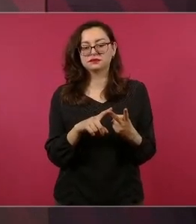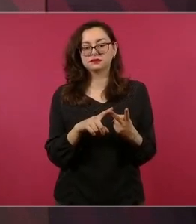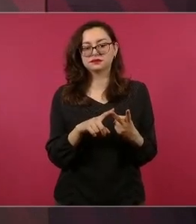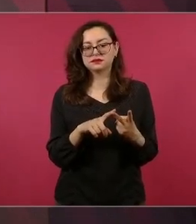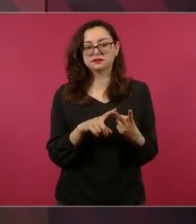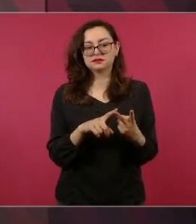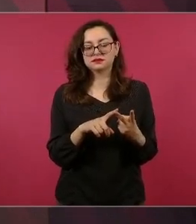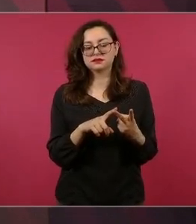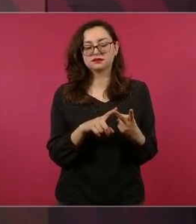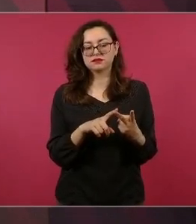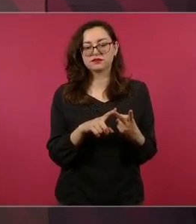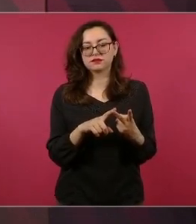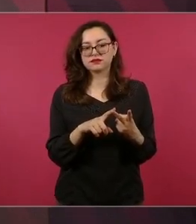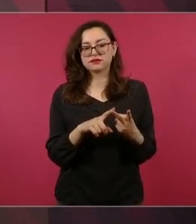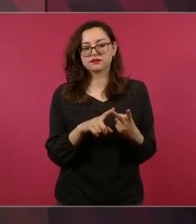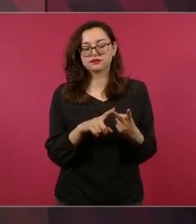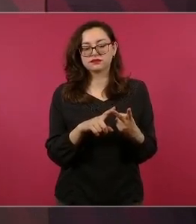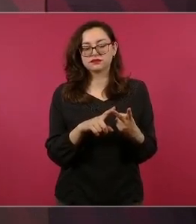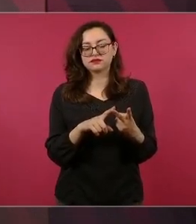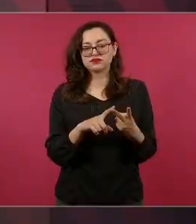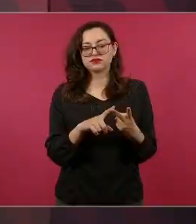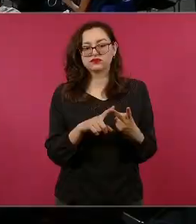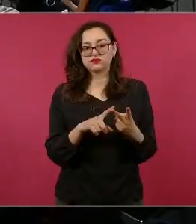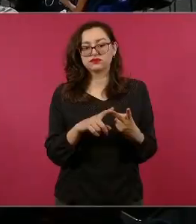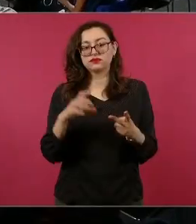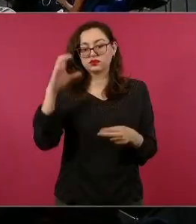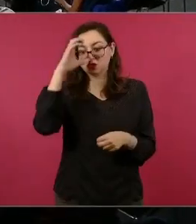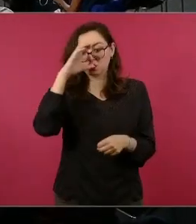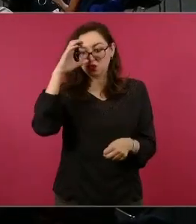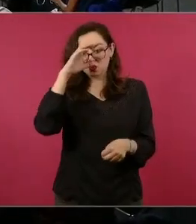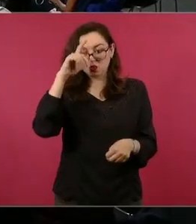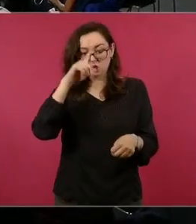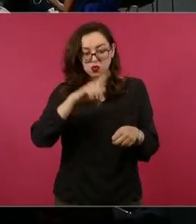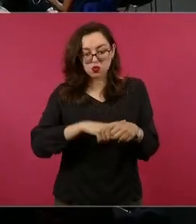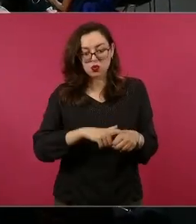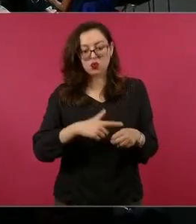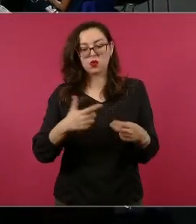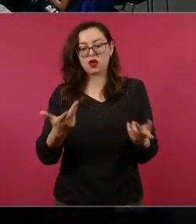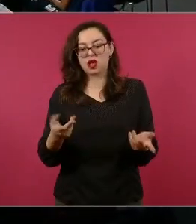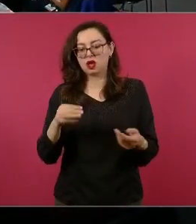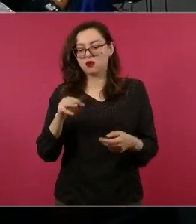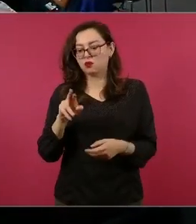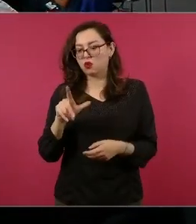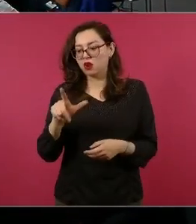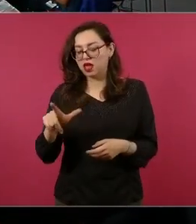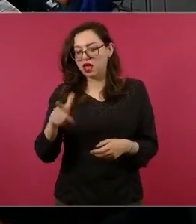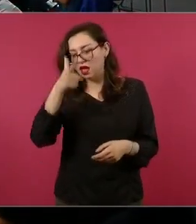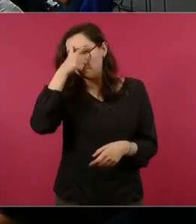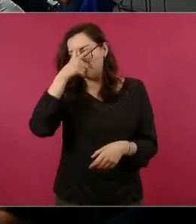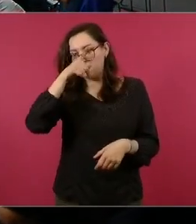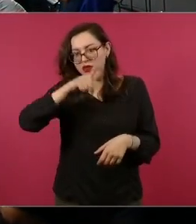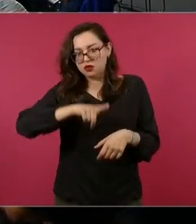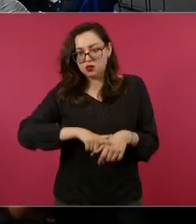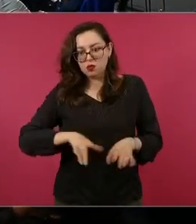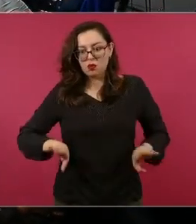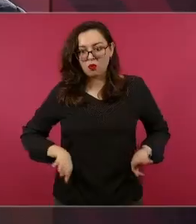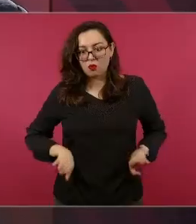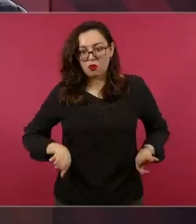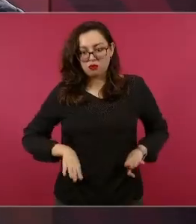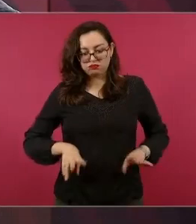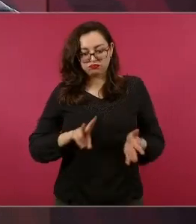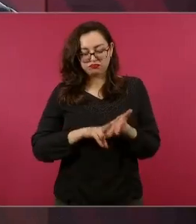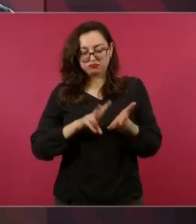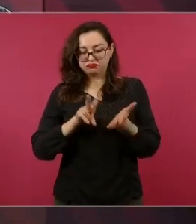cada vez se fortalecen más los valores culturales, morales, espirituales en nuestro país. Contentos